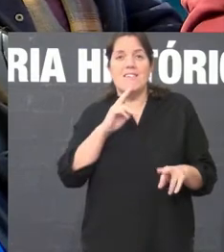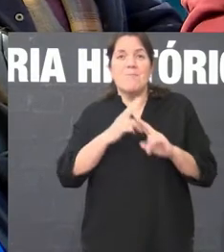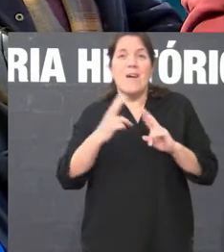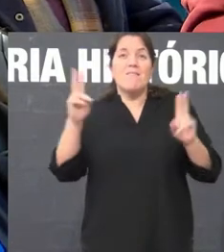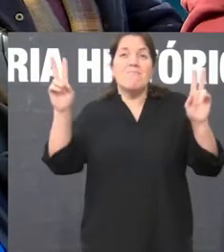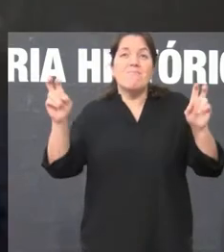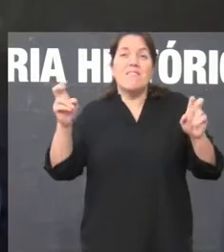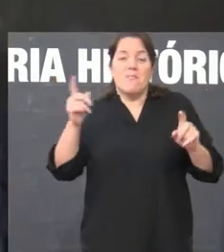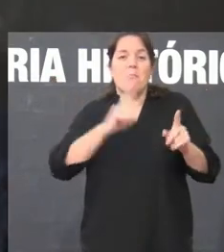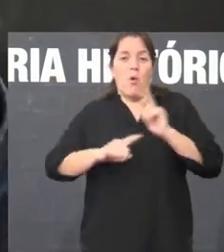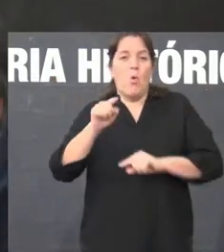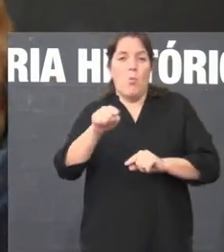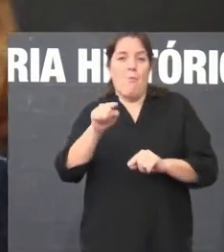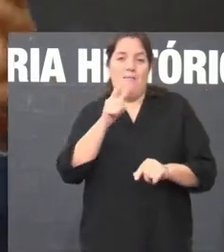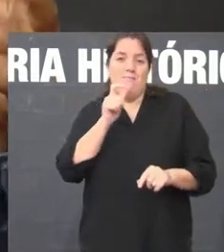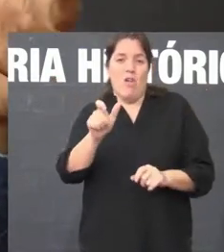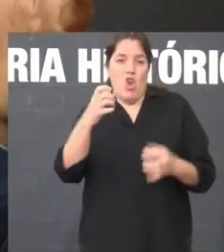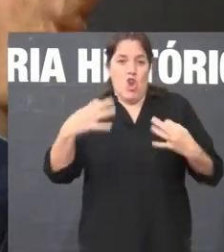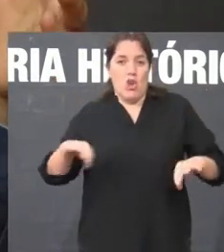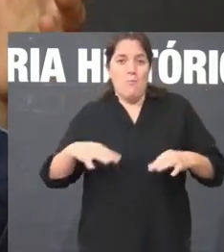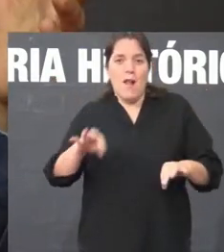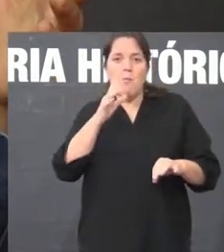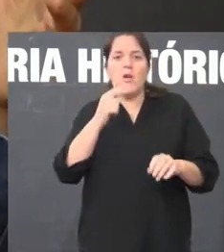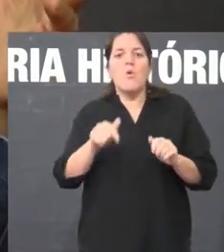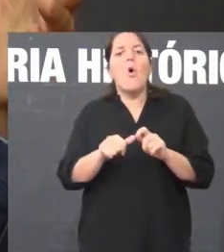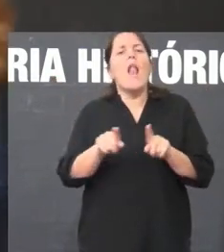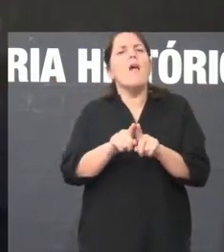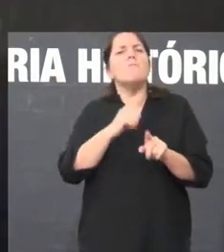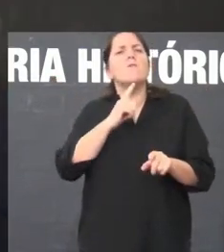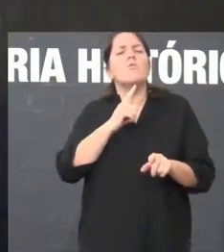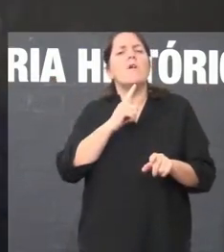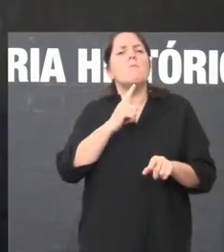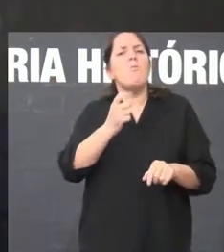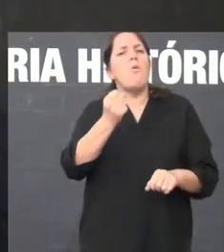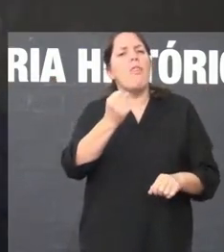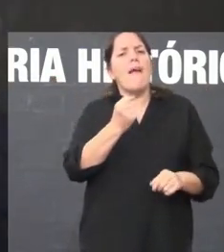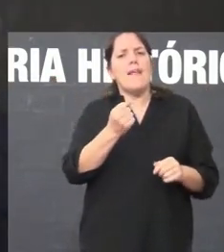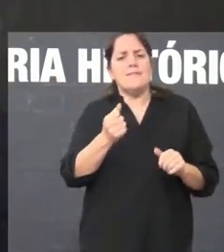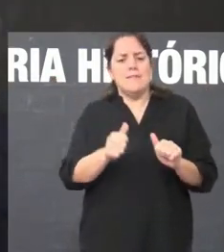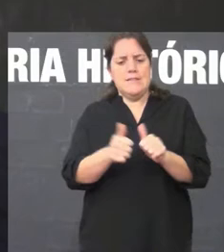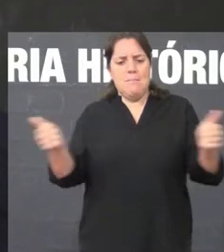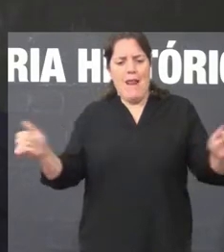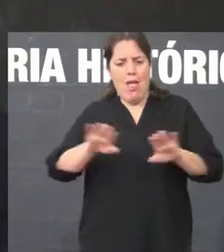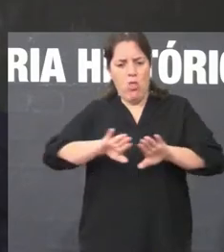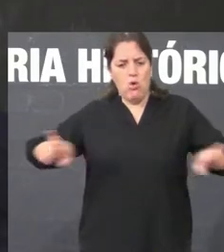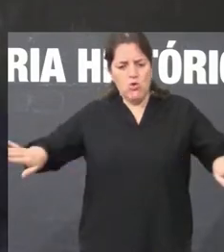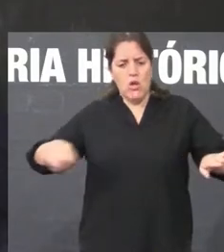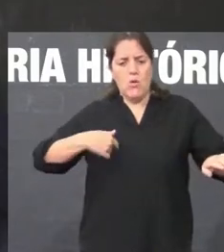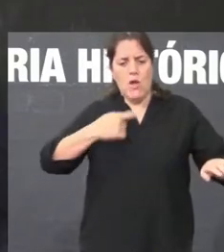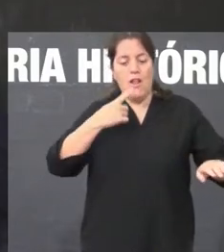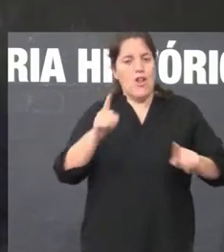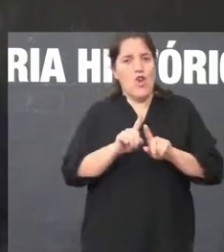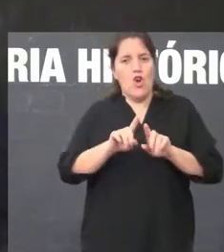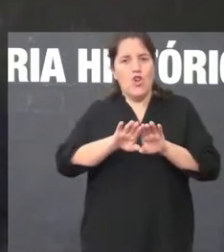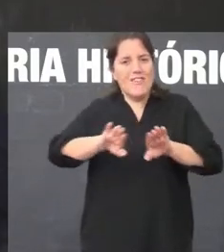que más que una separación de poderes, lo que exista es un reparto de